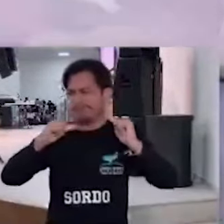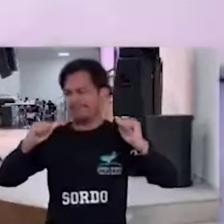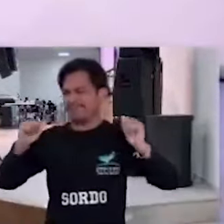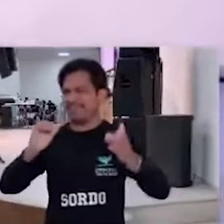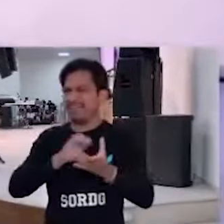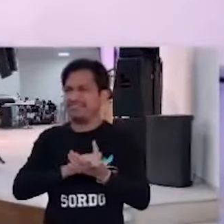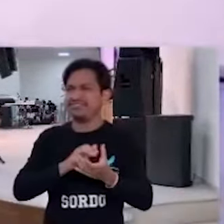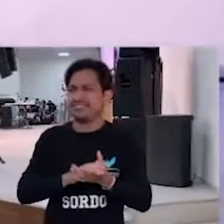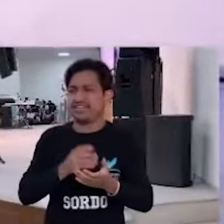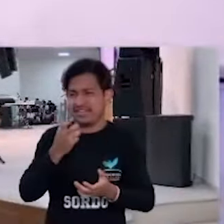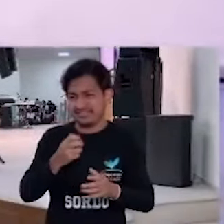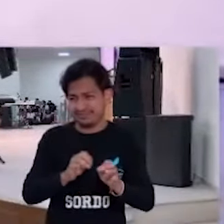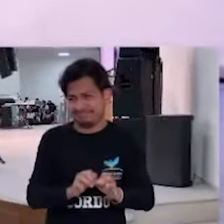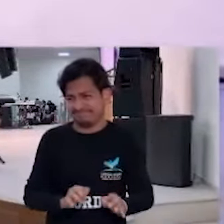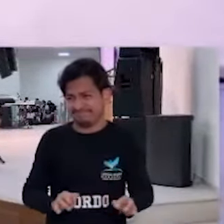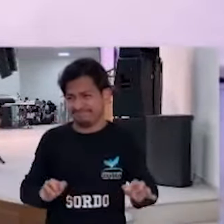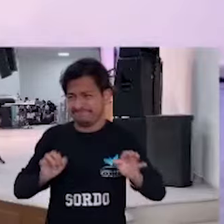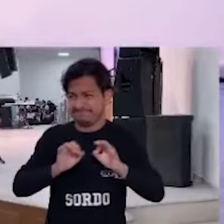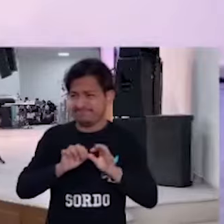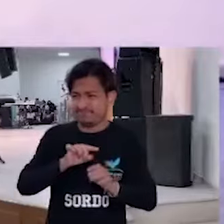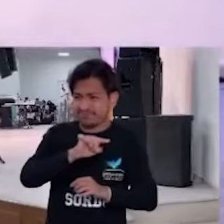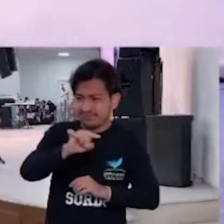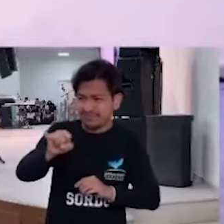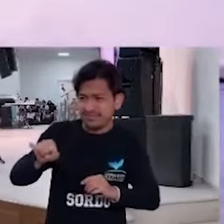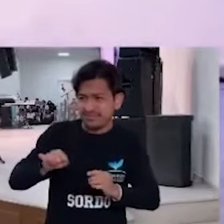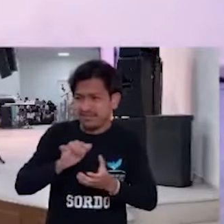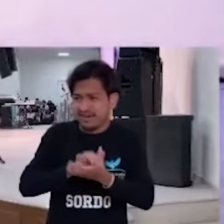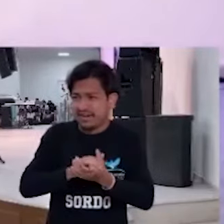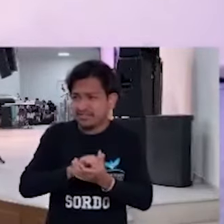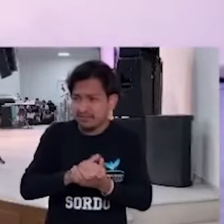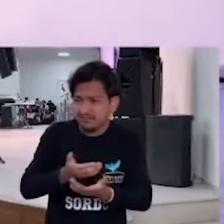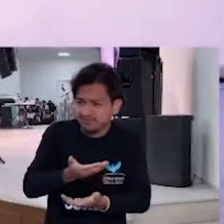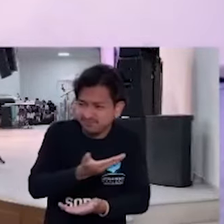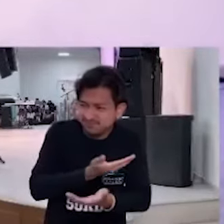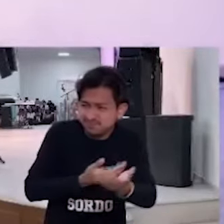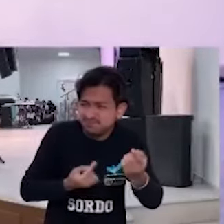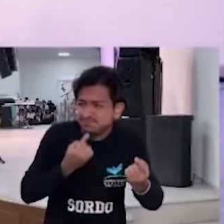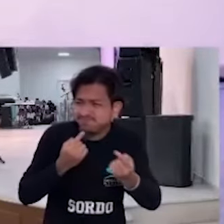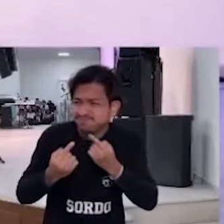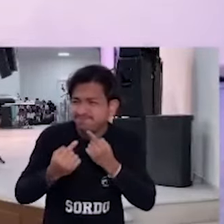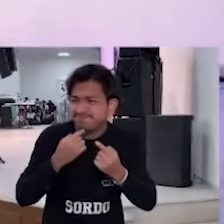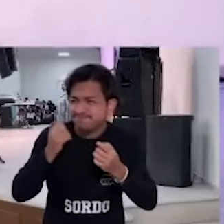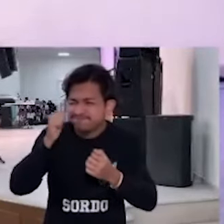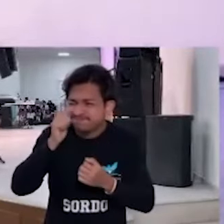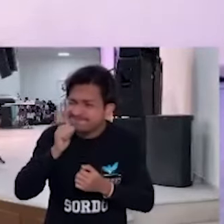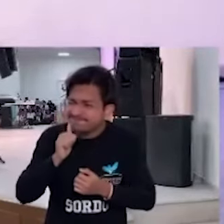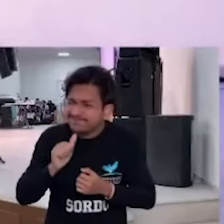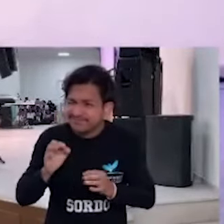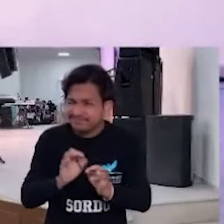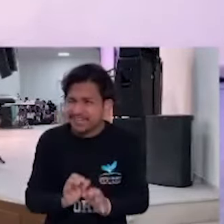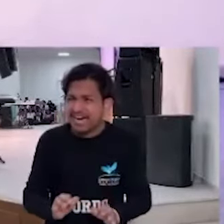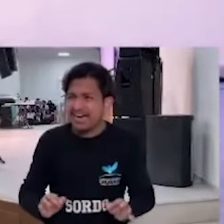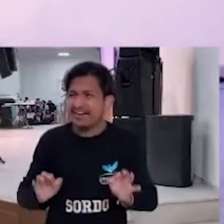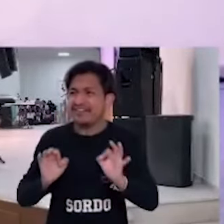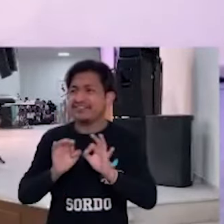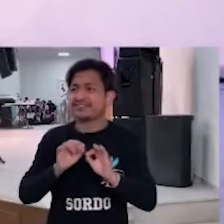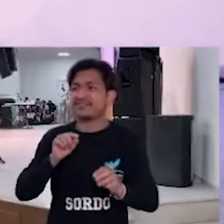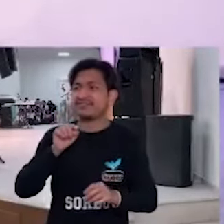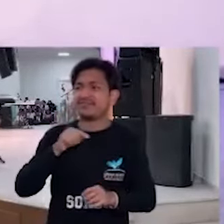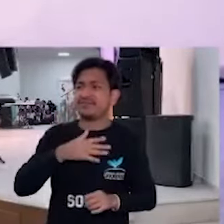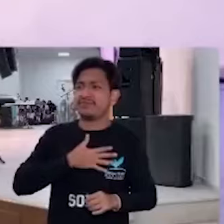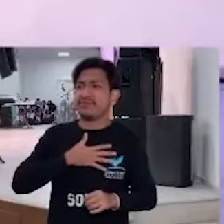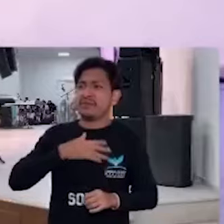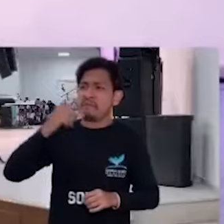descuidando la comunicación conyugal. No porque seamos los pastores de la iglesia, Podemos guardarle secretos a